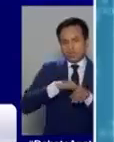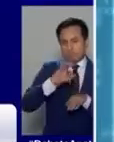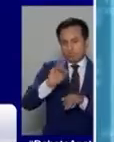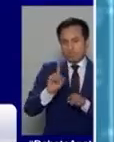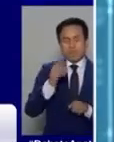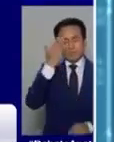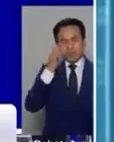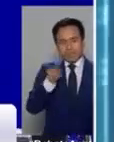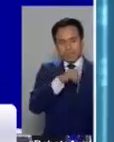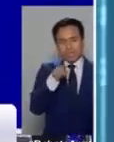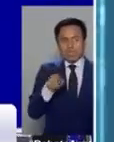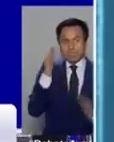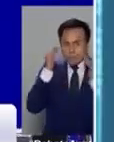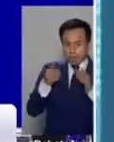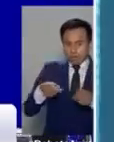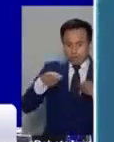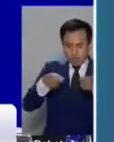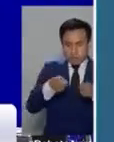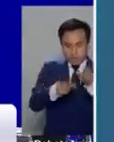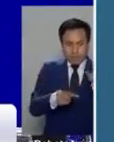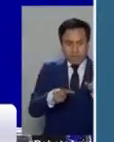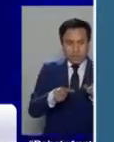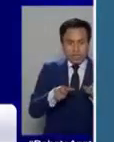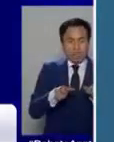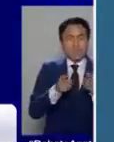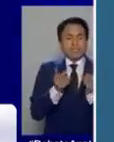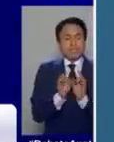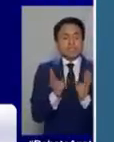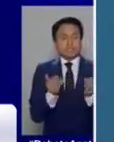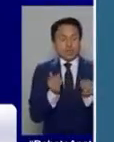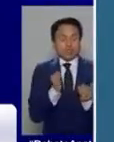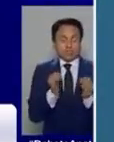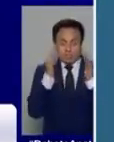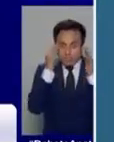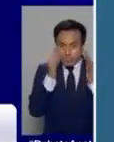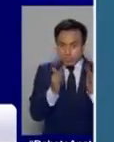ganar el apoyo de los partidos de derecha que están más hacia el centro. Ok, no, los vamos a